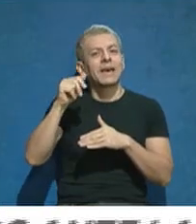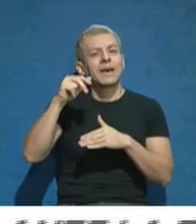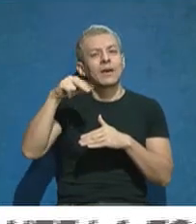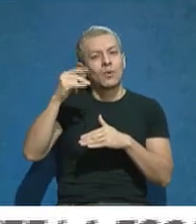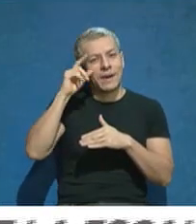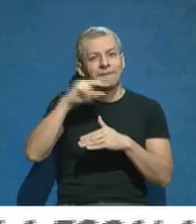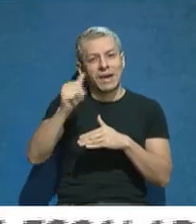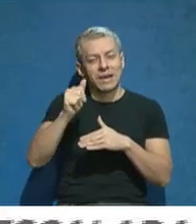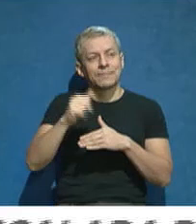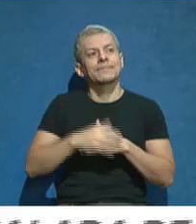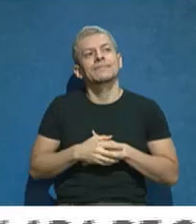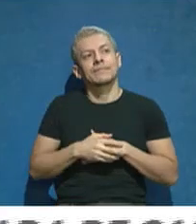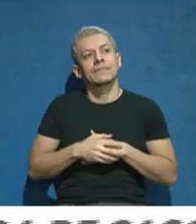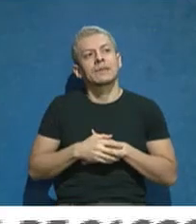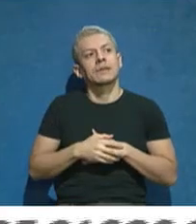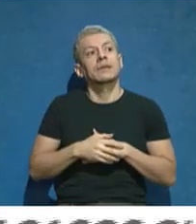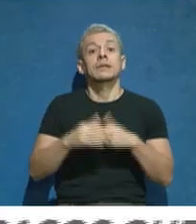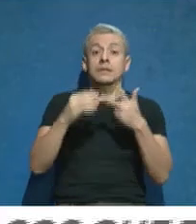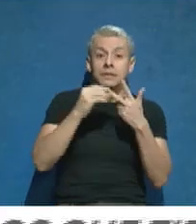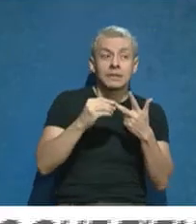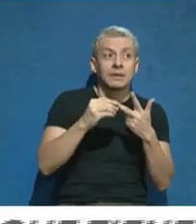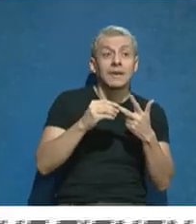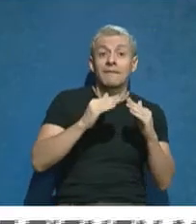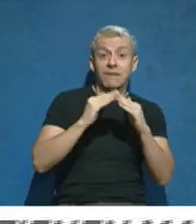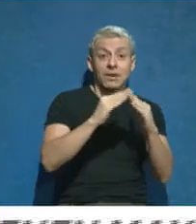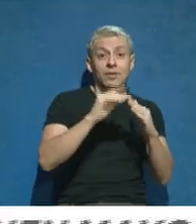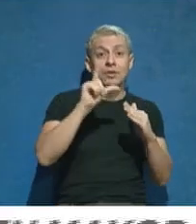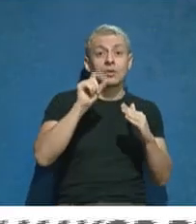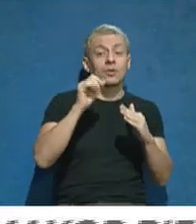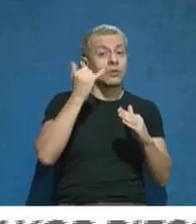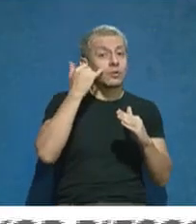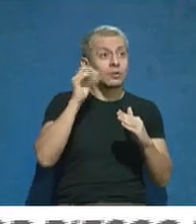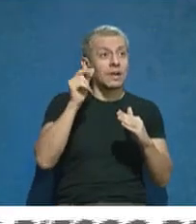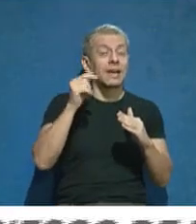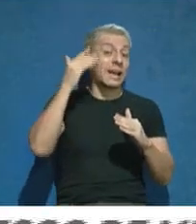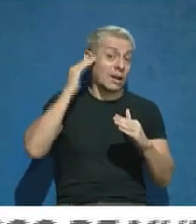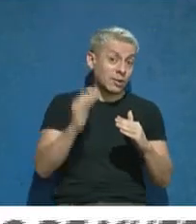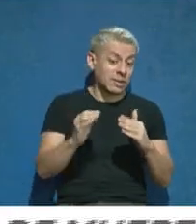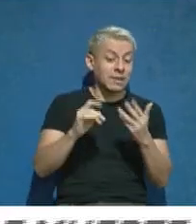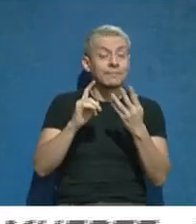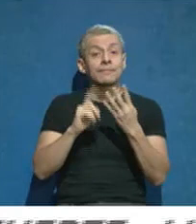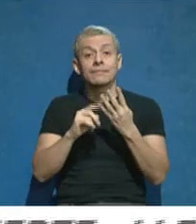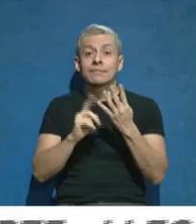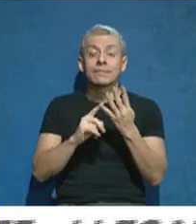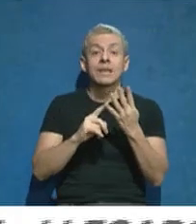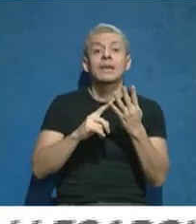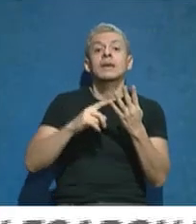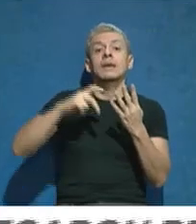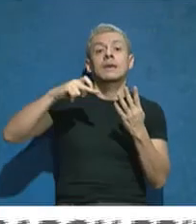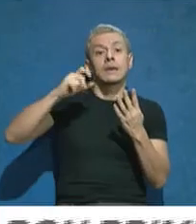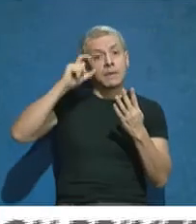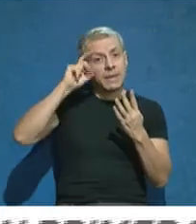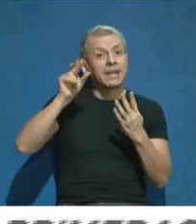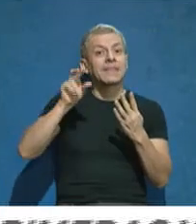que ocurrió, este que marcábamos en el barrio Loyola, ahí en La Carrodilla, y otros dos en Perdriel. Esos sí, dos